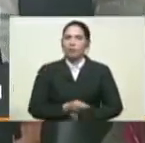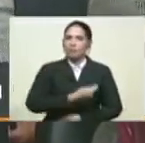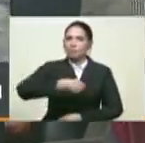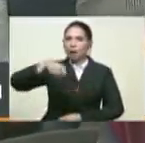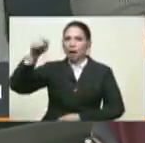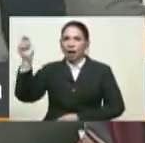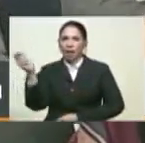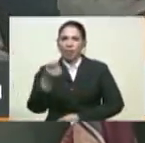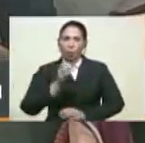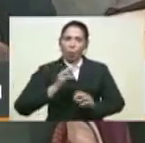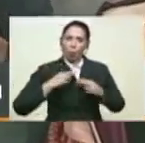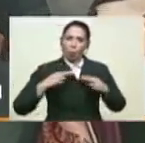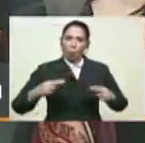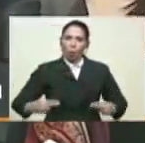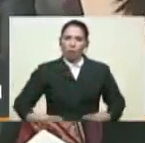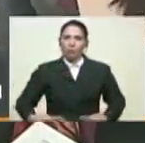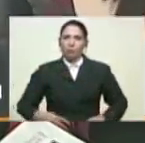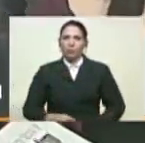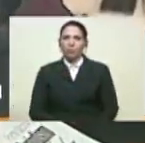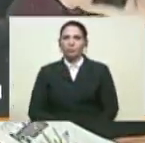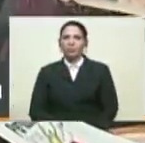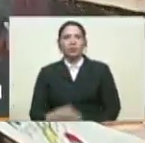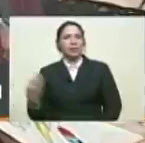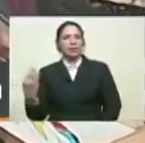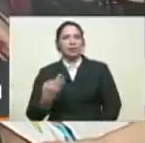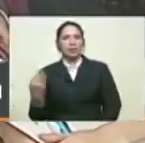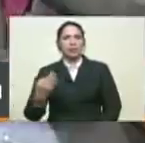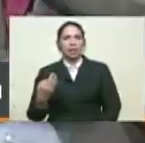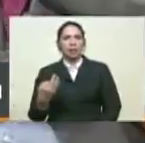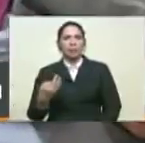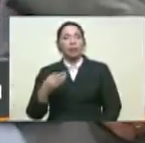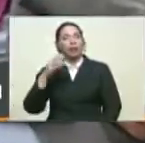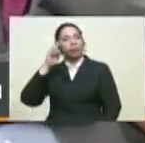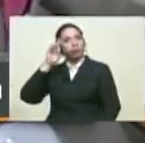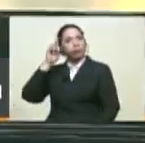cuerpo, pero siempre fueron con sus ideas